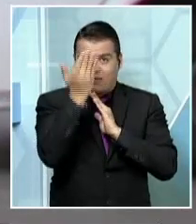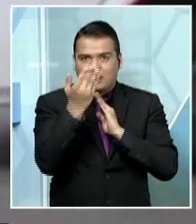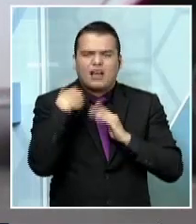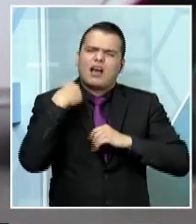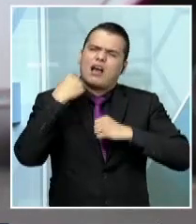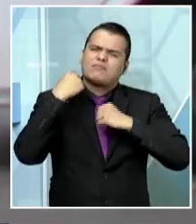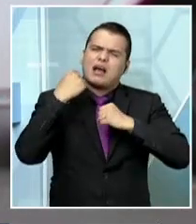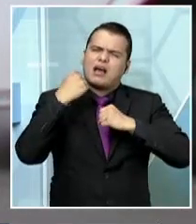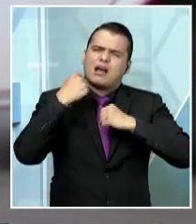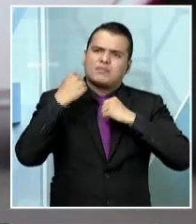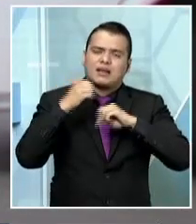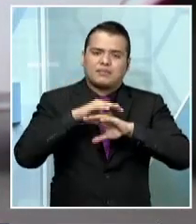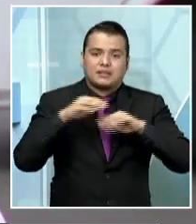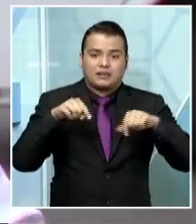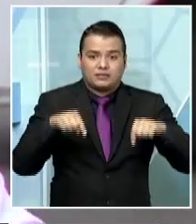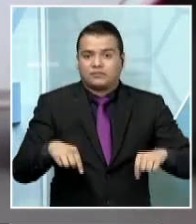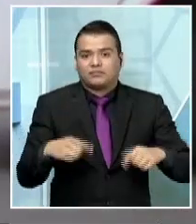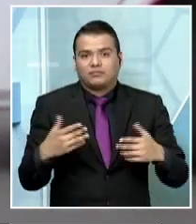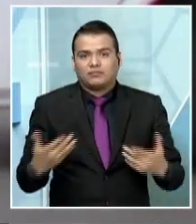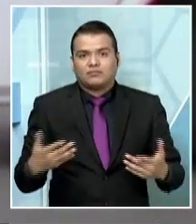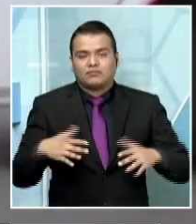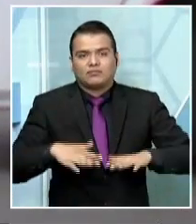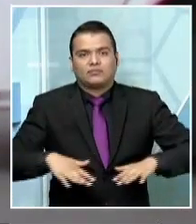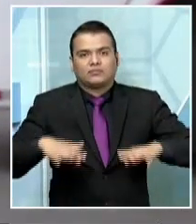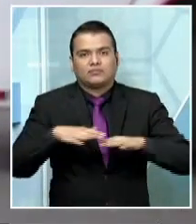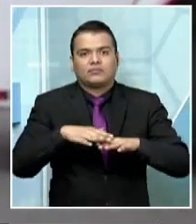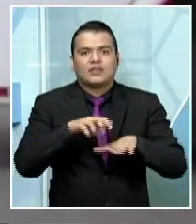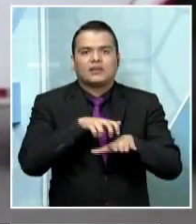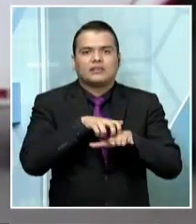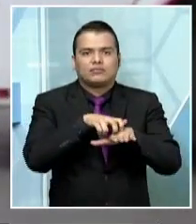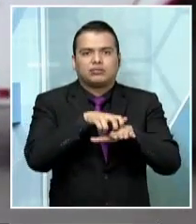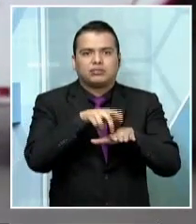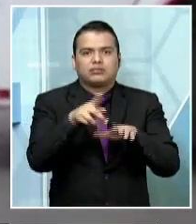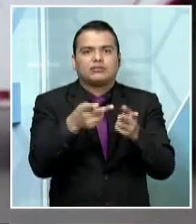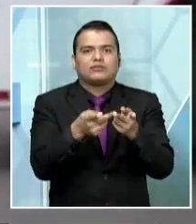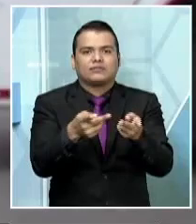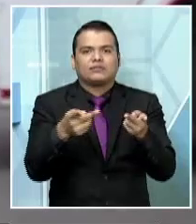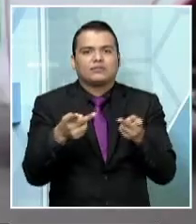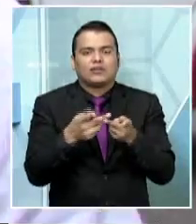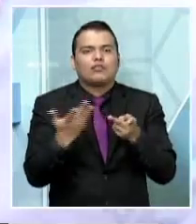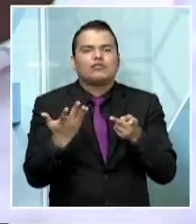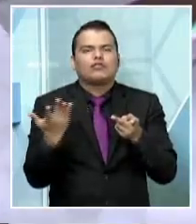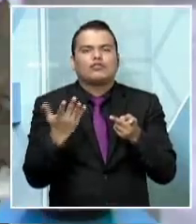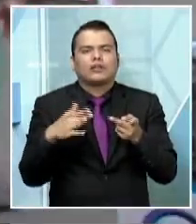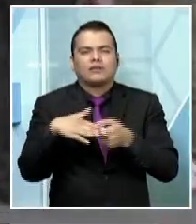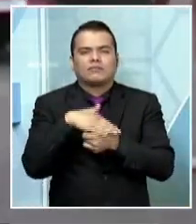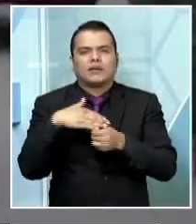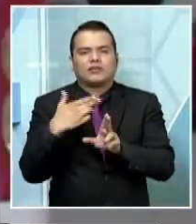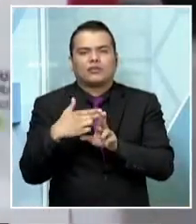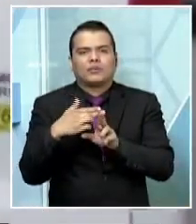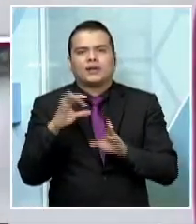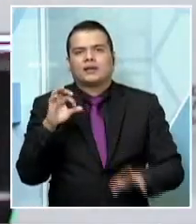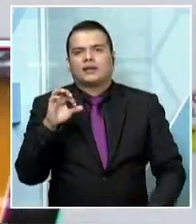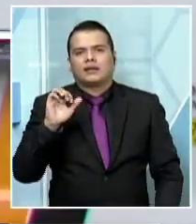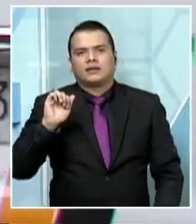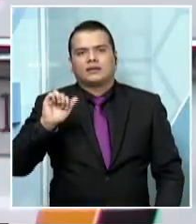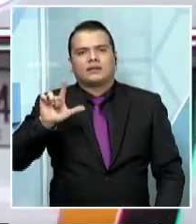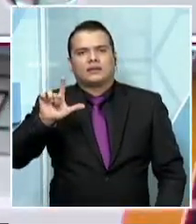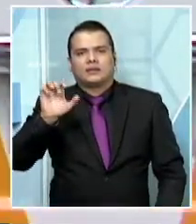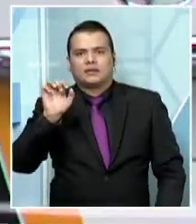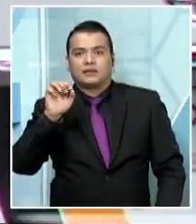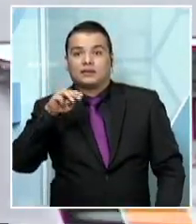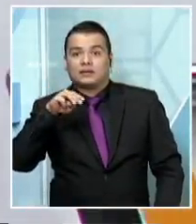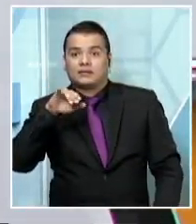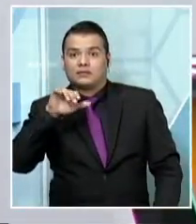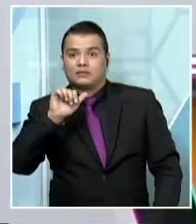Hola, ¿qué tal? Buenas tardes. Yo los saludo desde aquí, desde el tránsito, desde las oficinas de Salomé. A esta hora se realiza un plantón por parte de los dueños